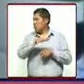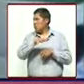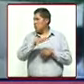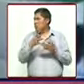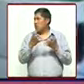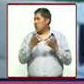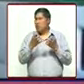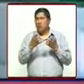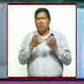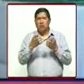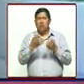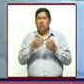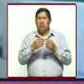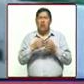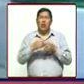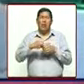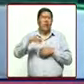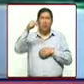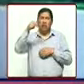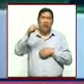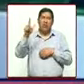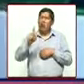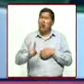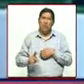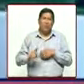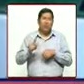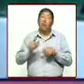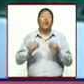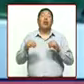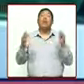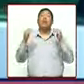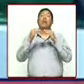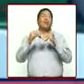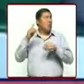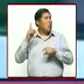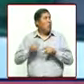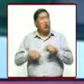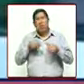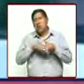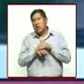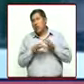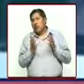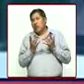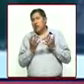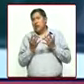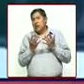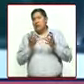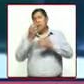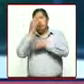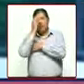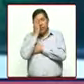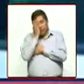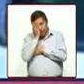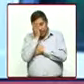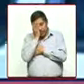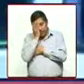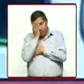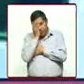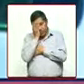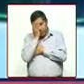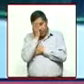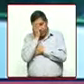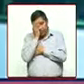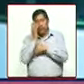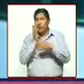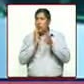hacia la Villa Pavón. No pueden ingresar y tienen que esperar a que se puedan mover un poco los que están protestando. Vamos a ver